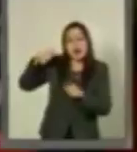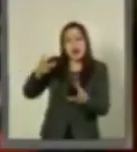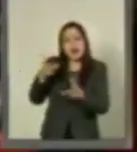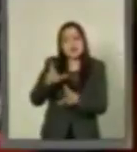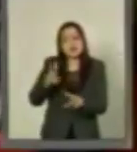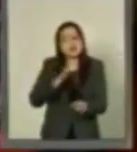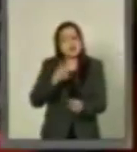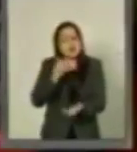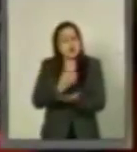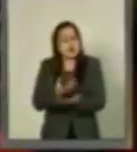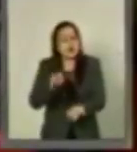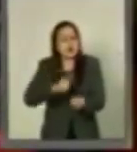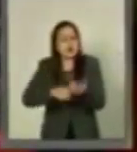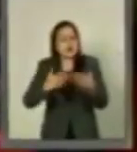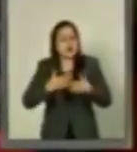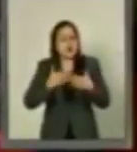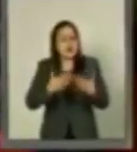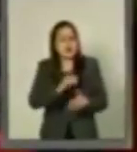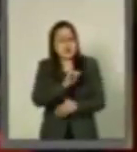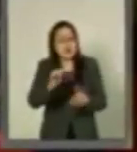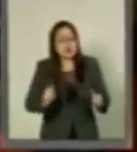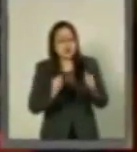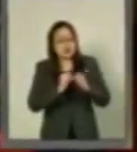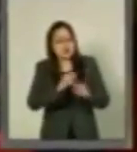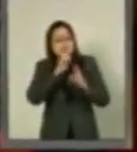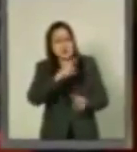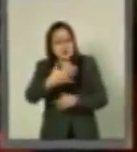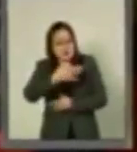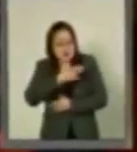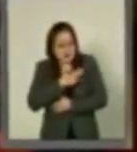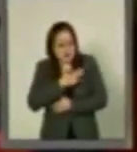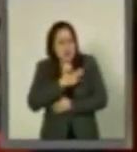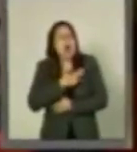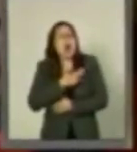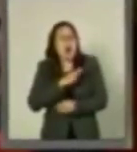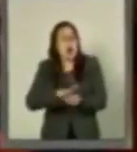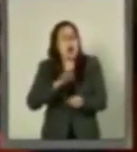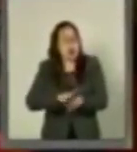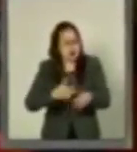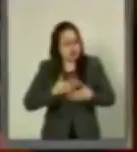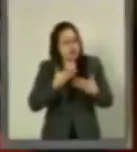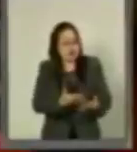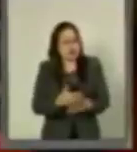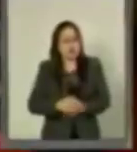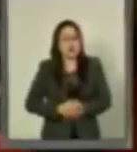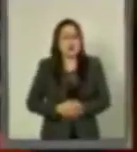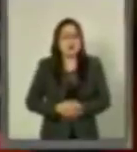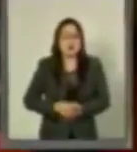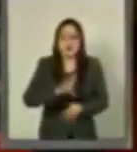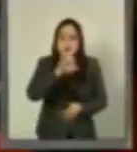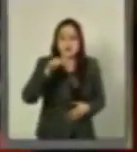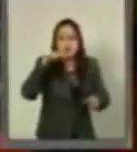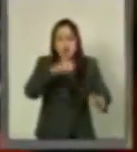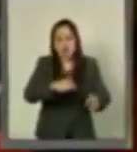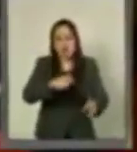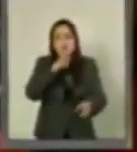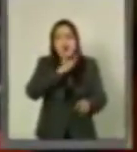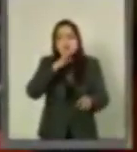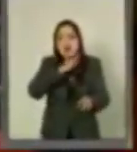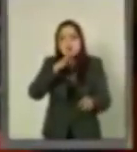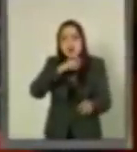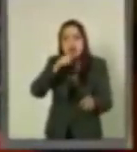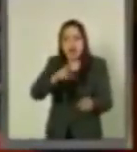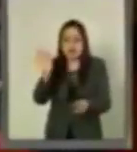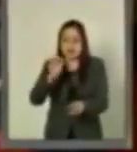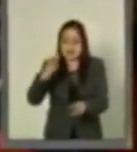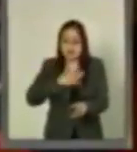de solo creer en las instituciones cuando nos dan el beneplácito del triunfo por parte de los electores y desdeñarlas y acusarlas cuando no